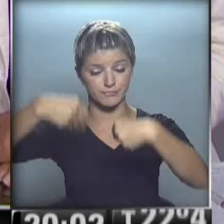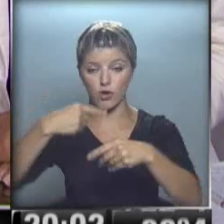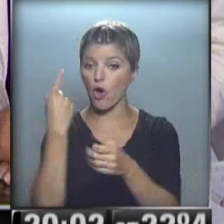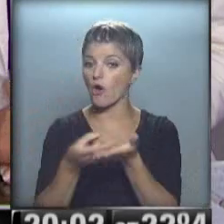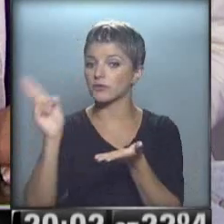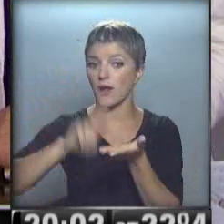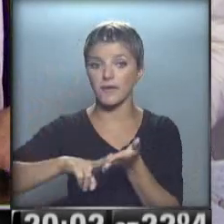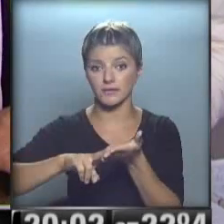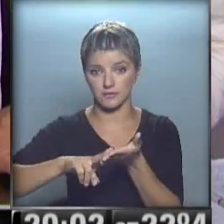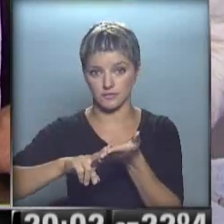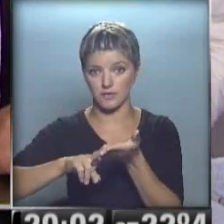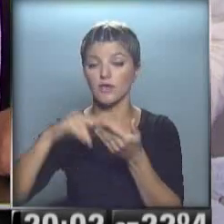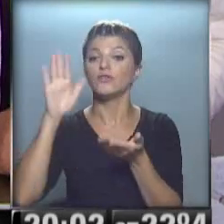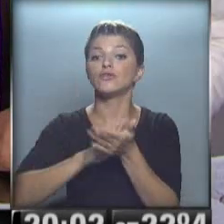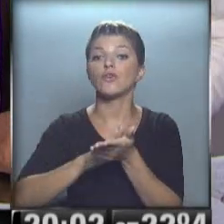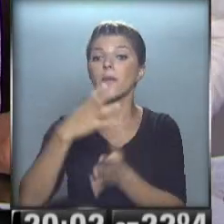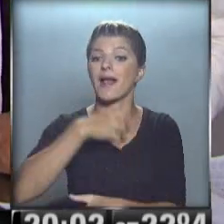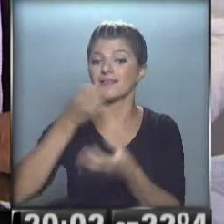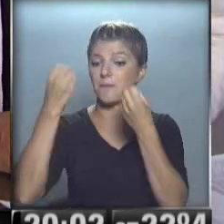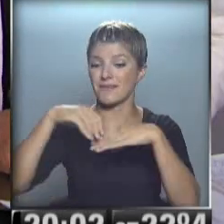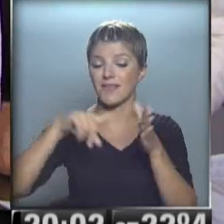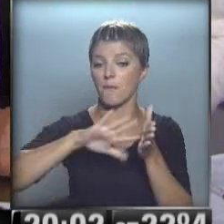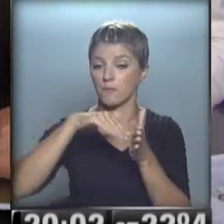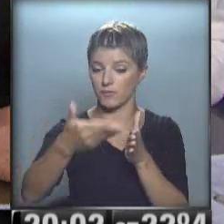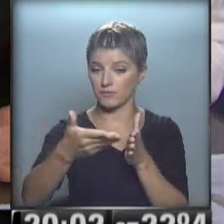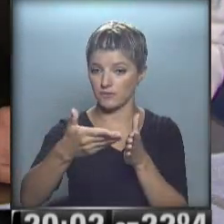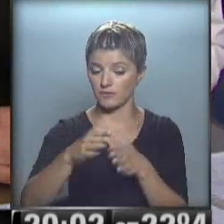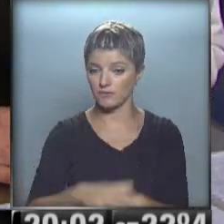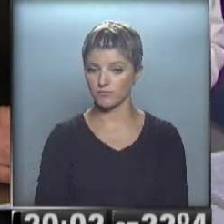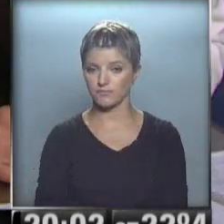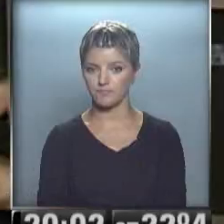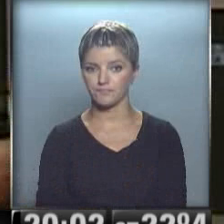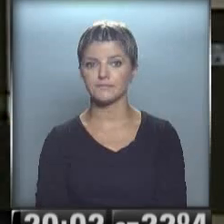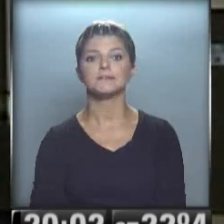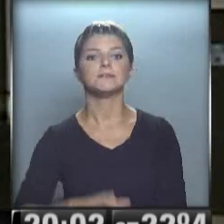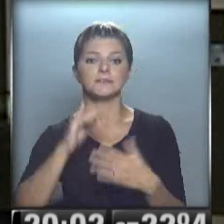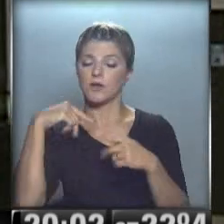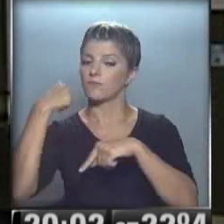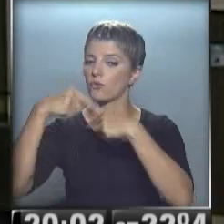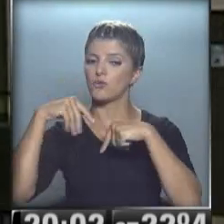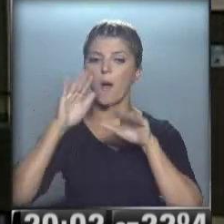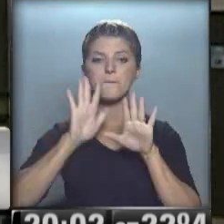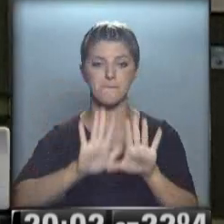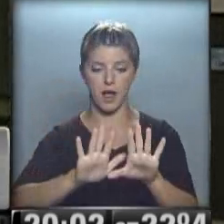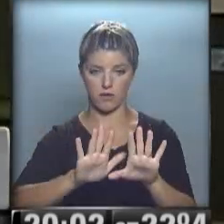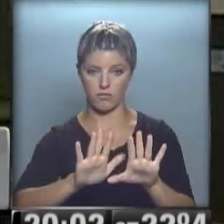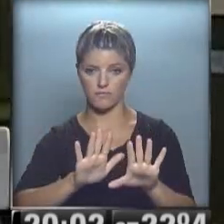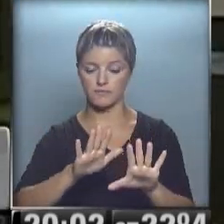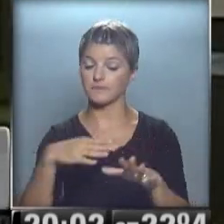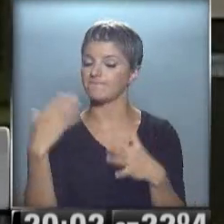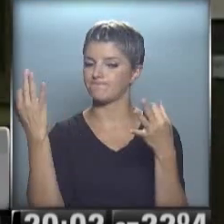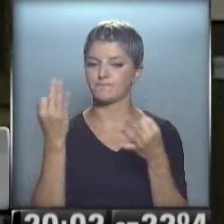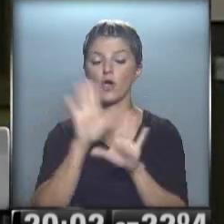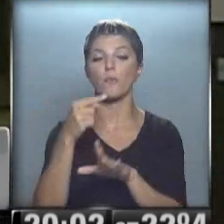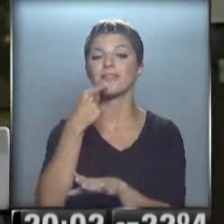con la vuelta a clases en la provincia de Buenos Aires. Laura. La no vuelta a clases, Pablo y Cecilia, definitivamente, como